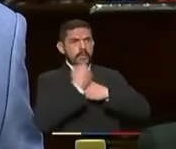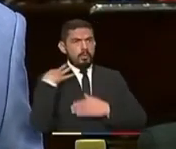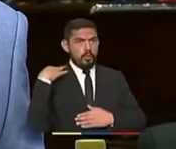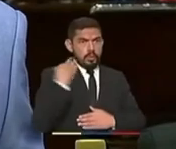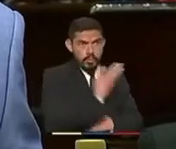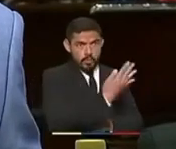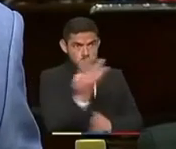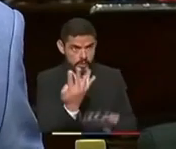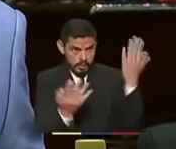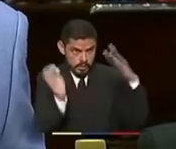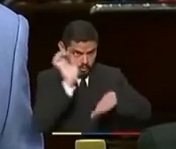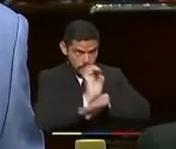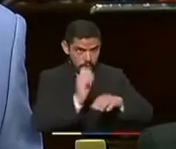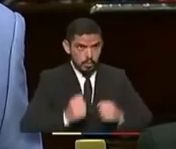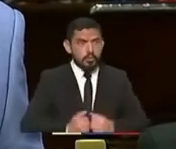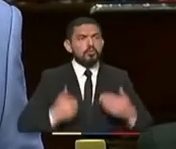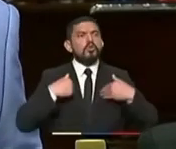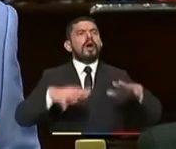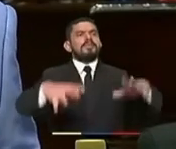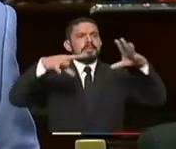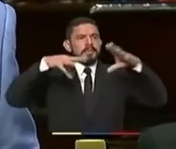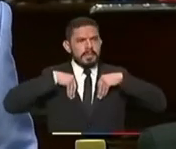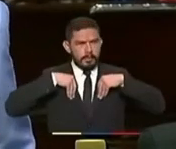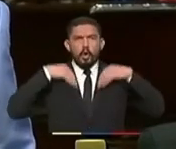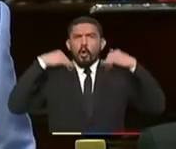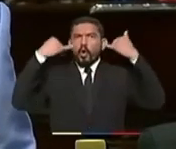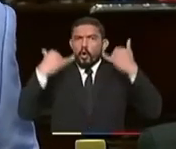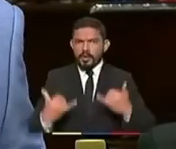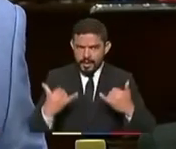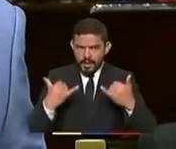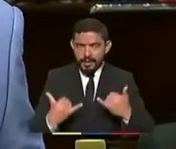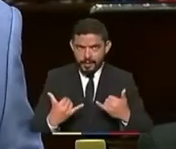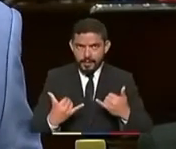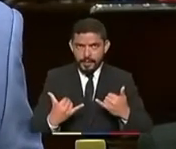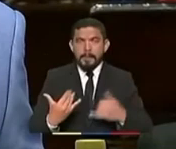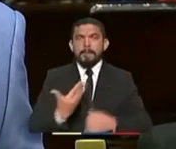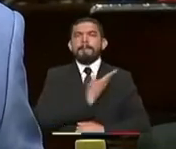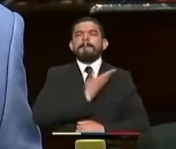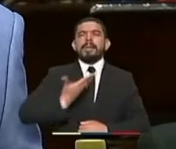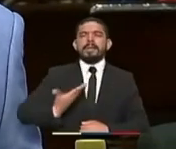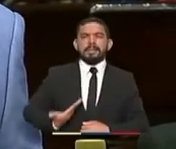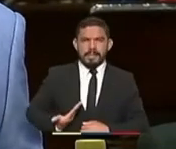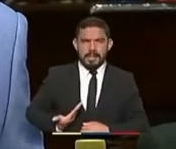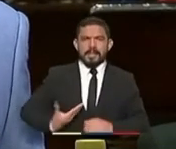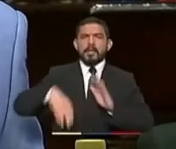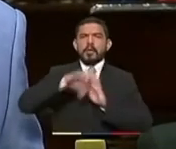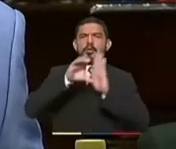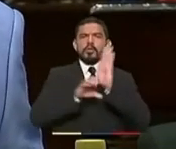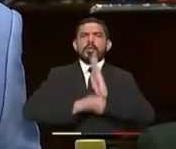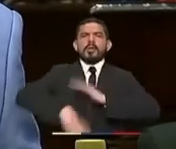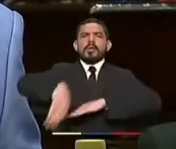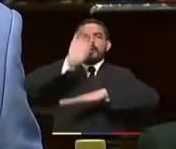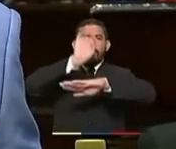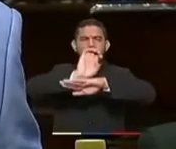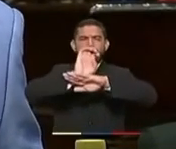pueblo ecuatoriano, asumo, a partir de esta fecha, la Presidencia Constitucional de